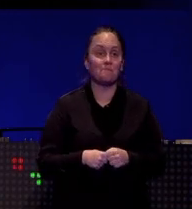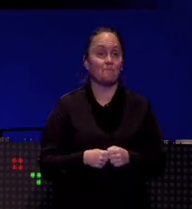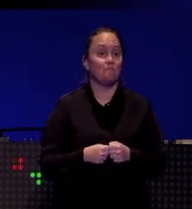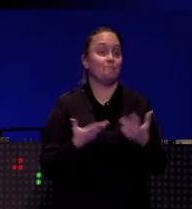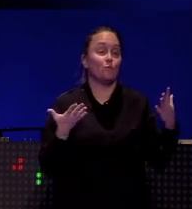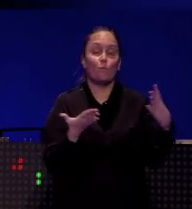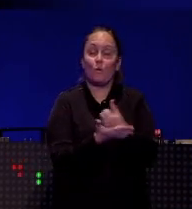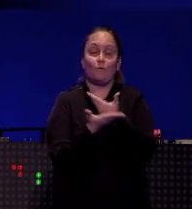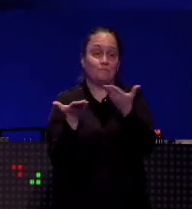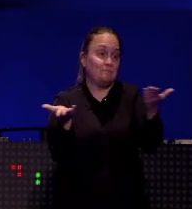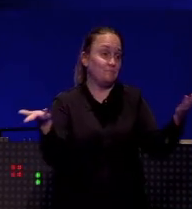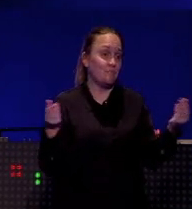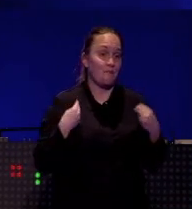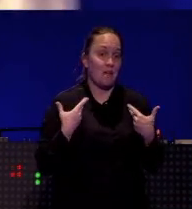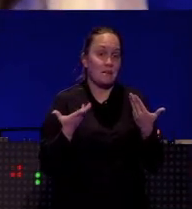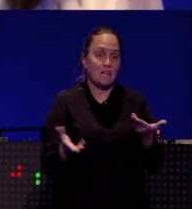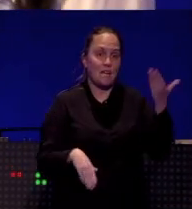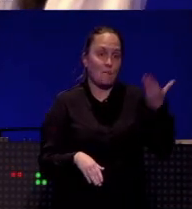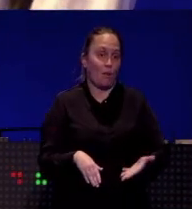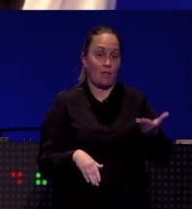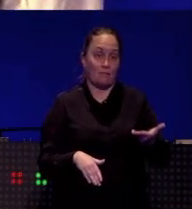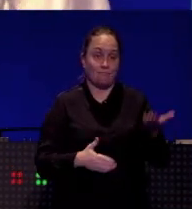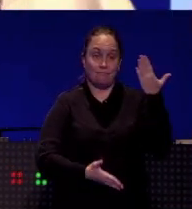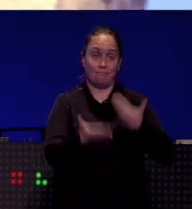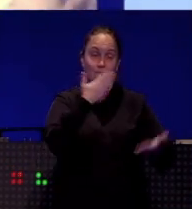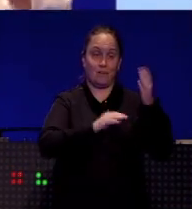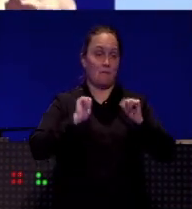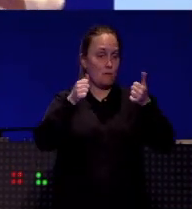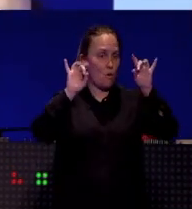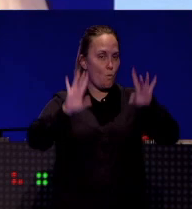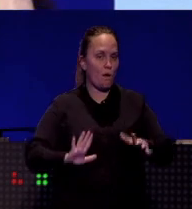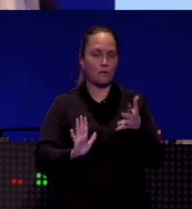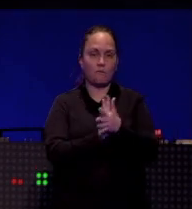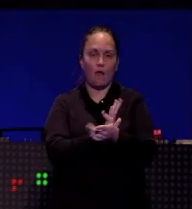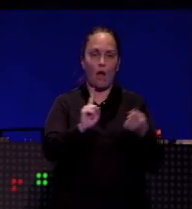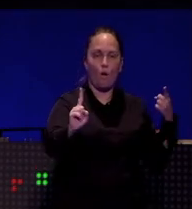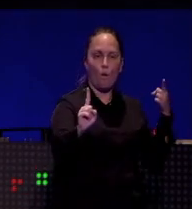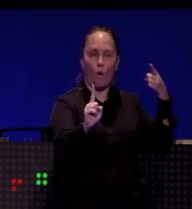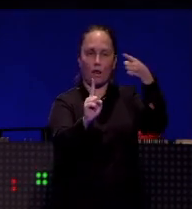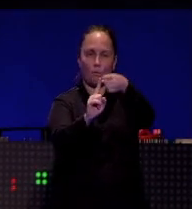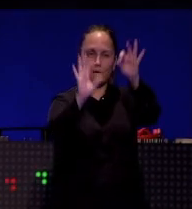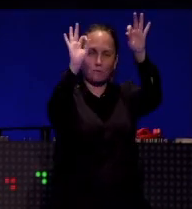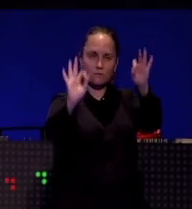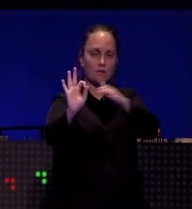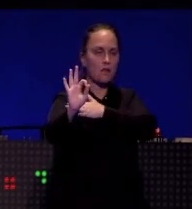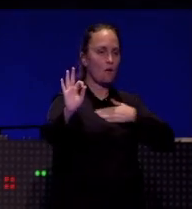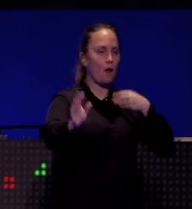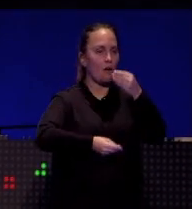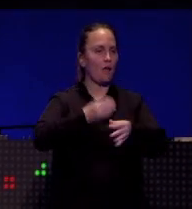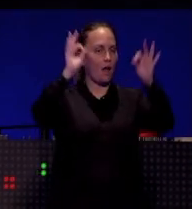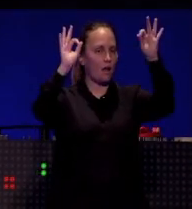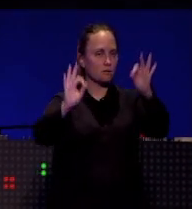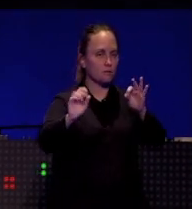lo importante es como me pasó a mí al principio ponerte un objetivo quiero dedicarme a ello y